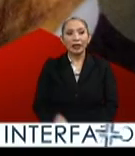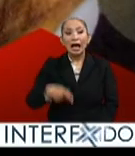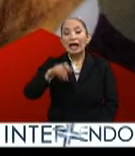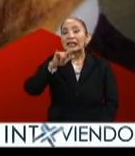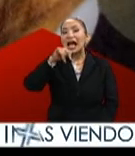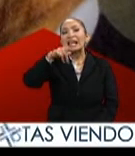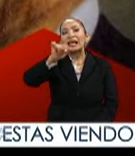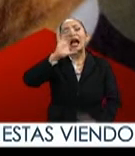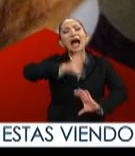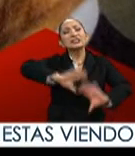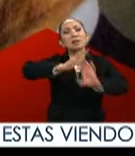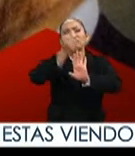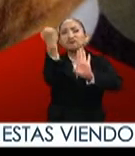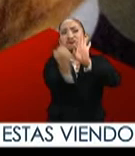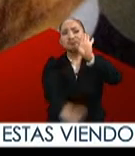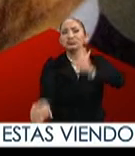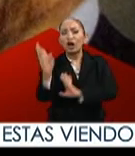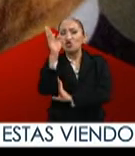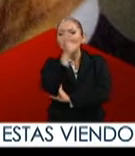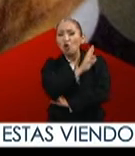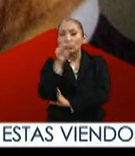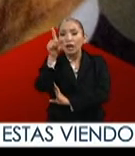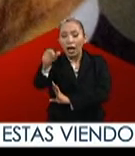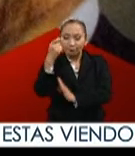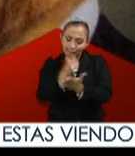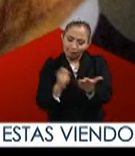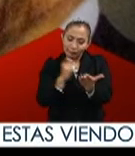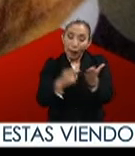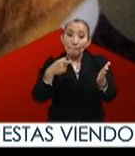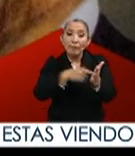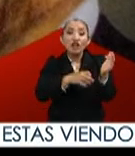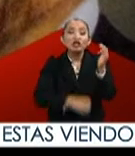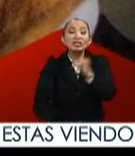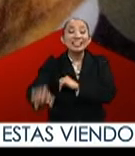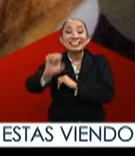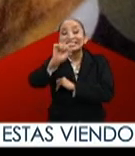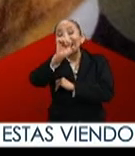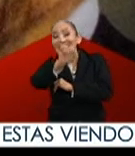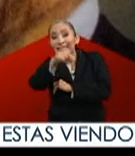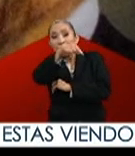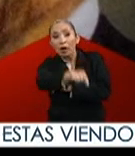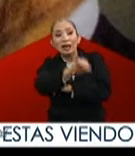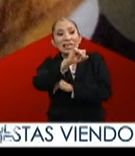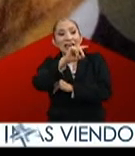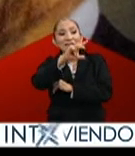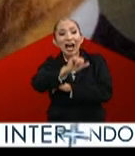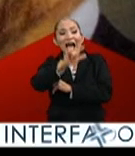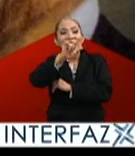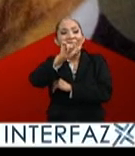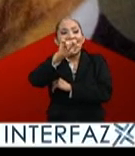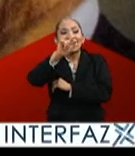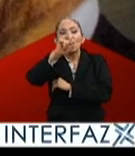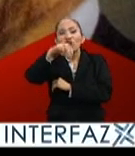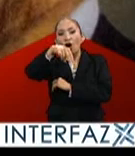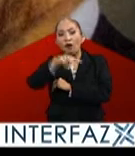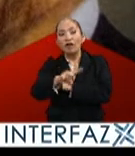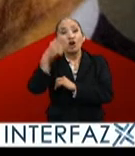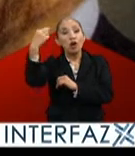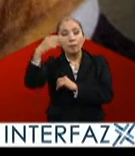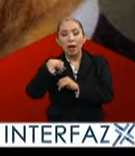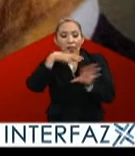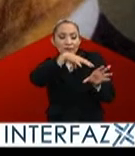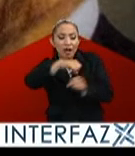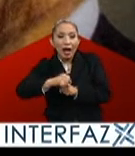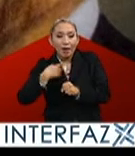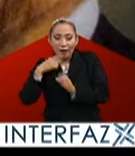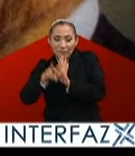Kalinka es la canción más popular rusa. Fue compuesta en 1860 por Iván Larionov. El tema fue retomado